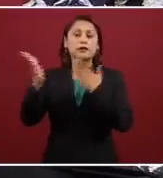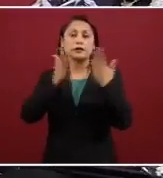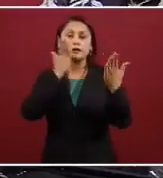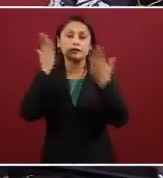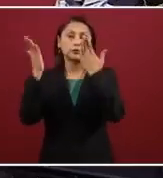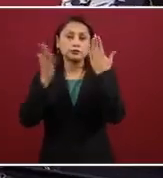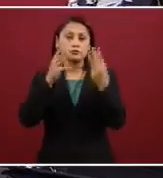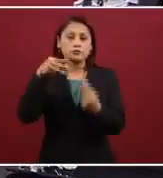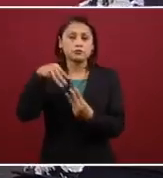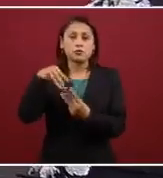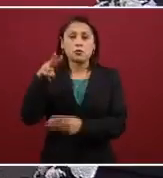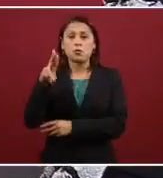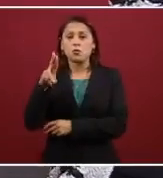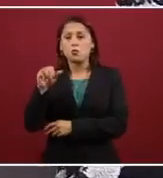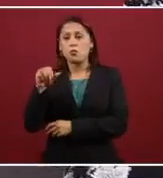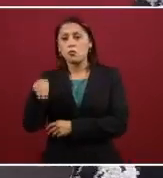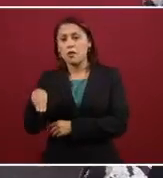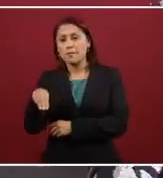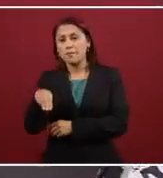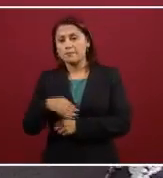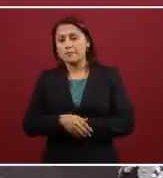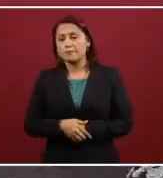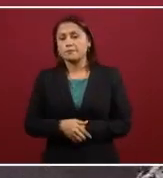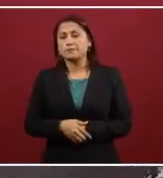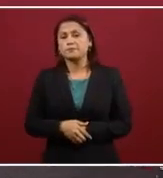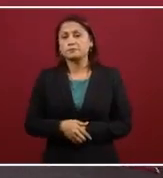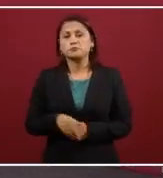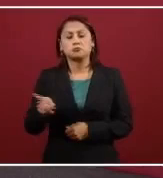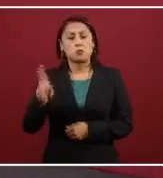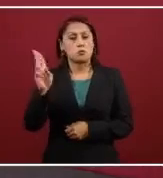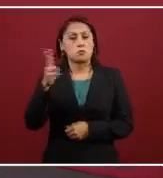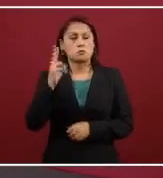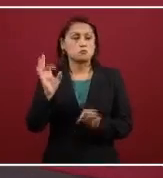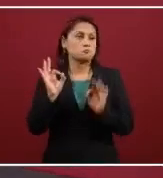Metropolitana, que es una muy buena universidad,